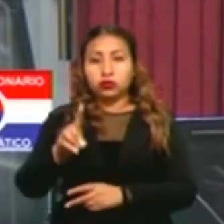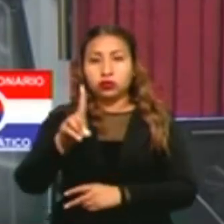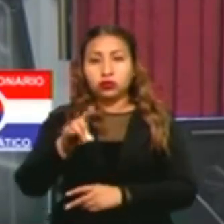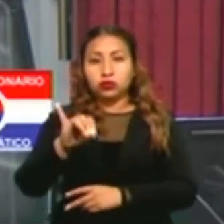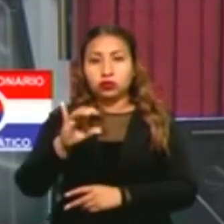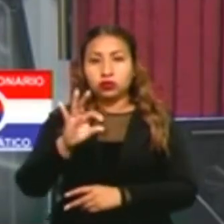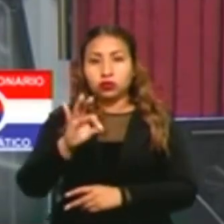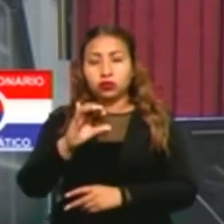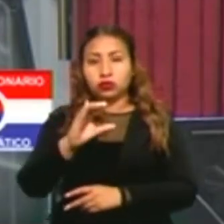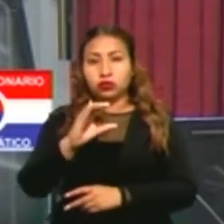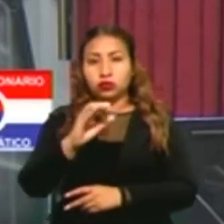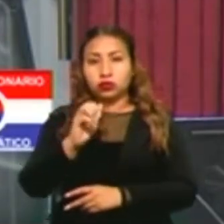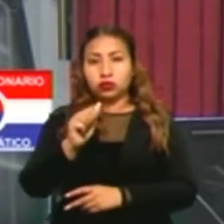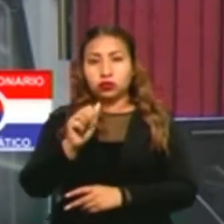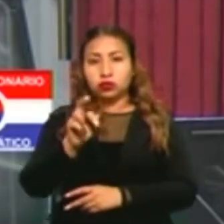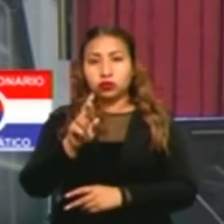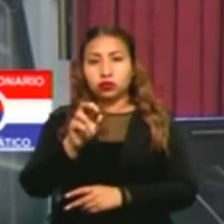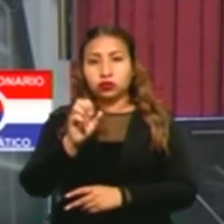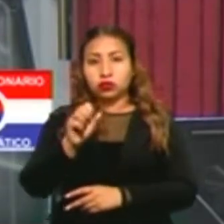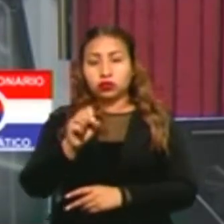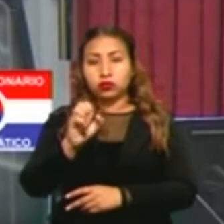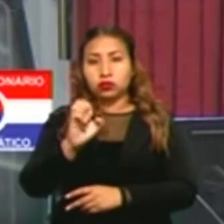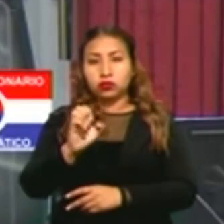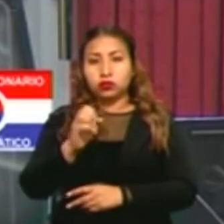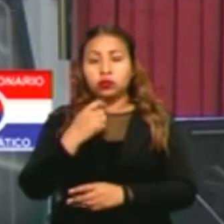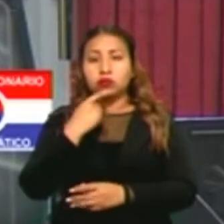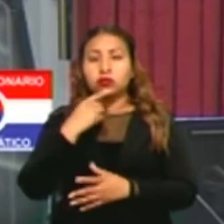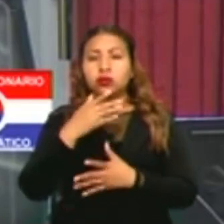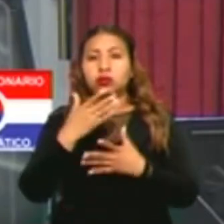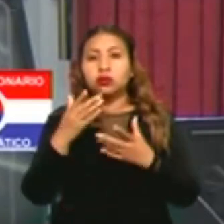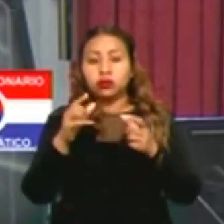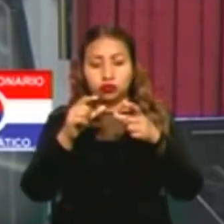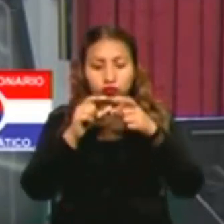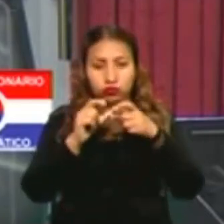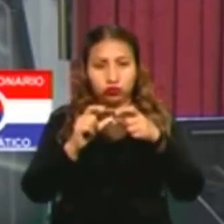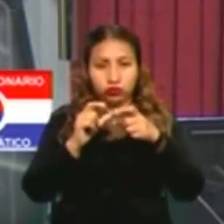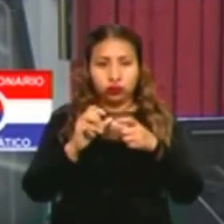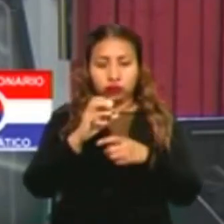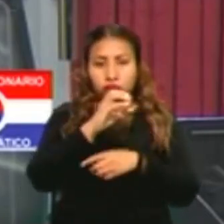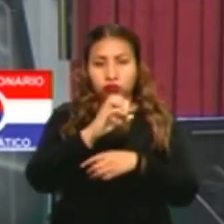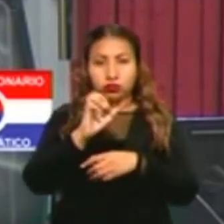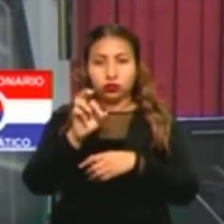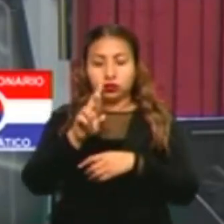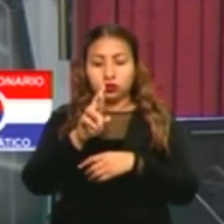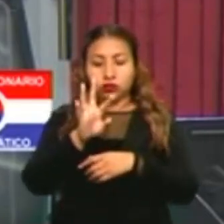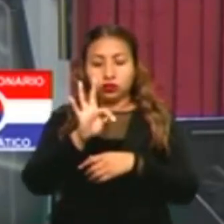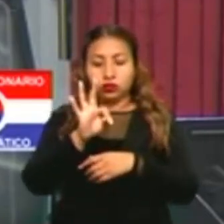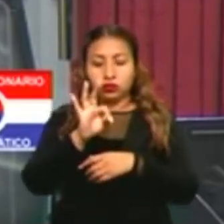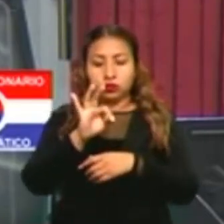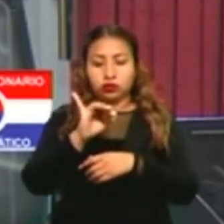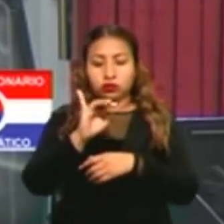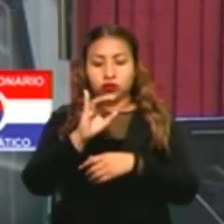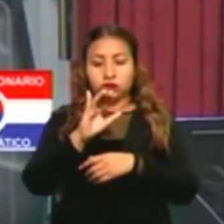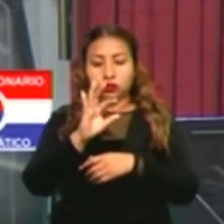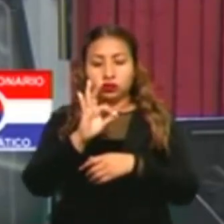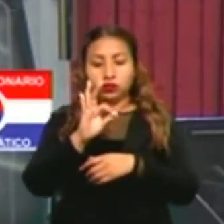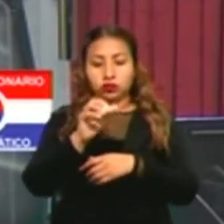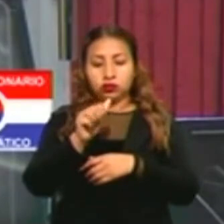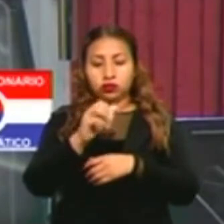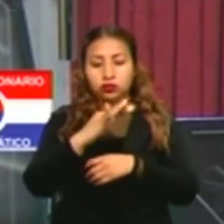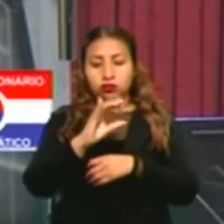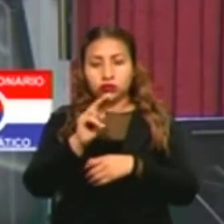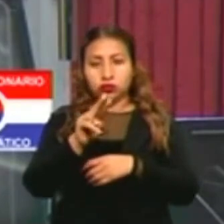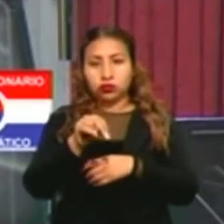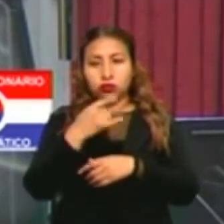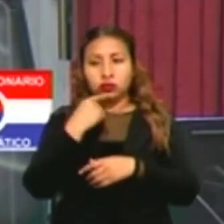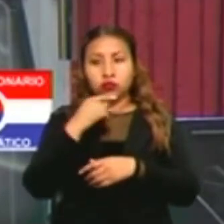certificarse. Ustedes saben lo que conlleva una certificación. Una certificación significa que la persona con discapacidad tiene